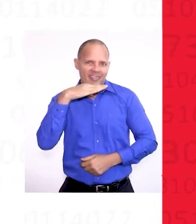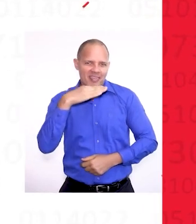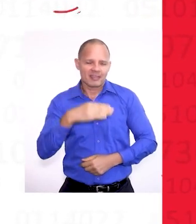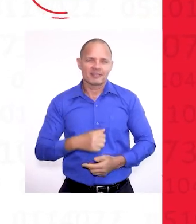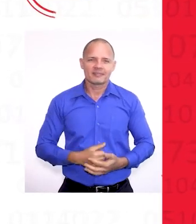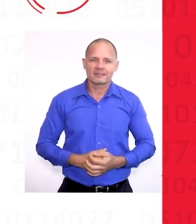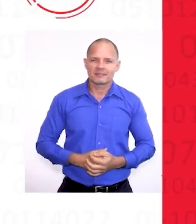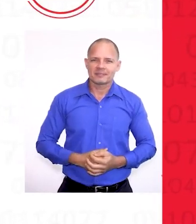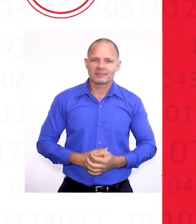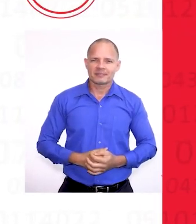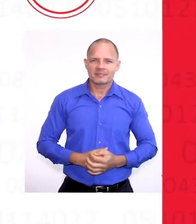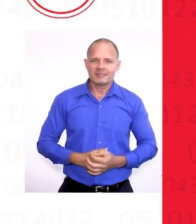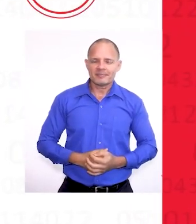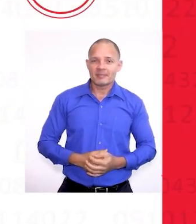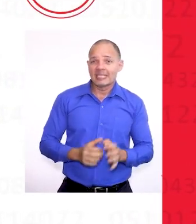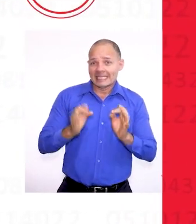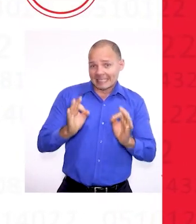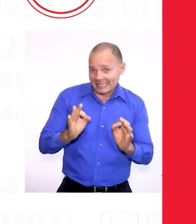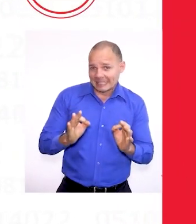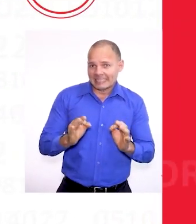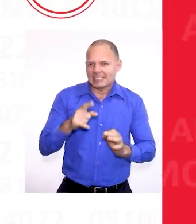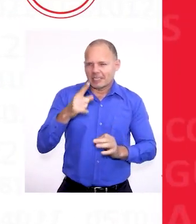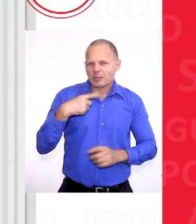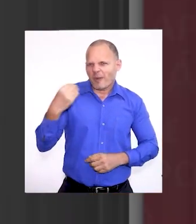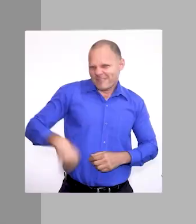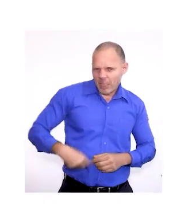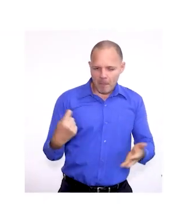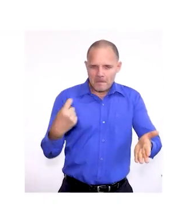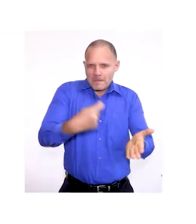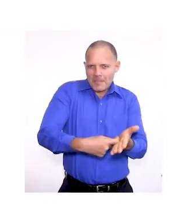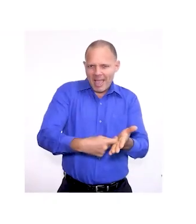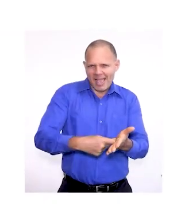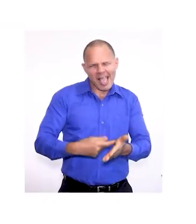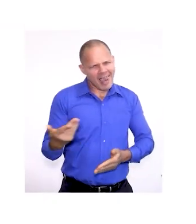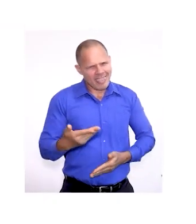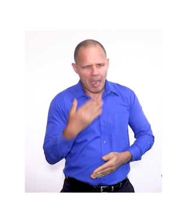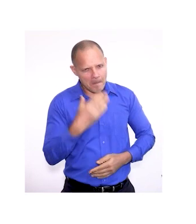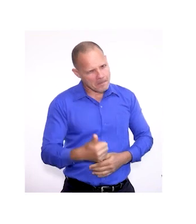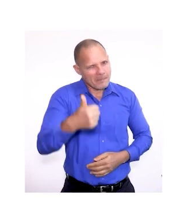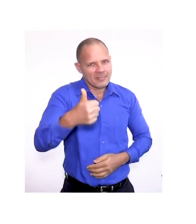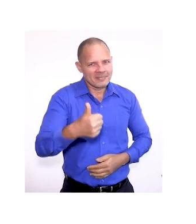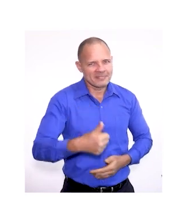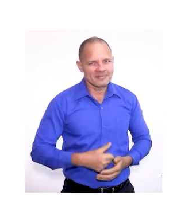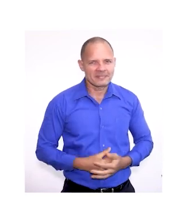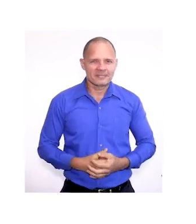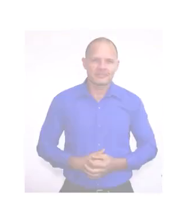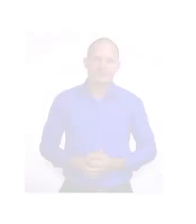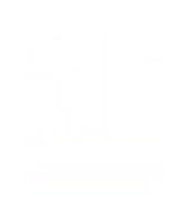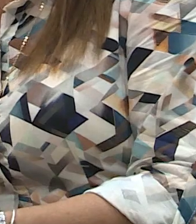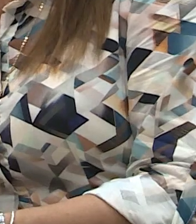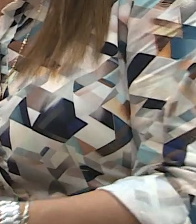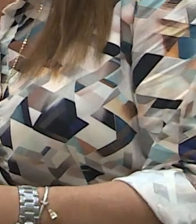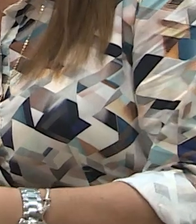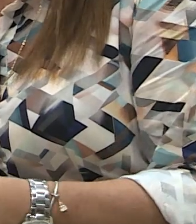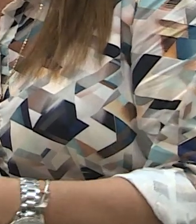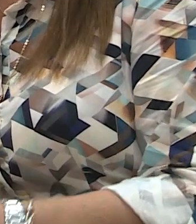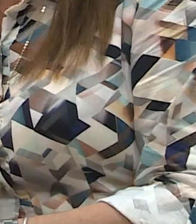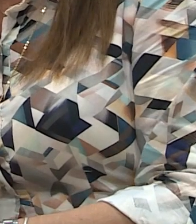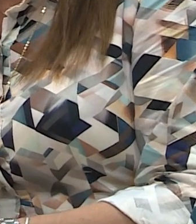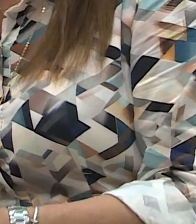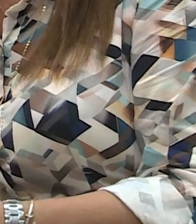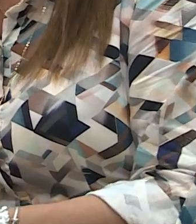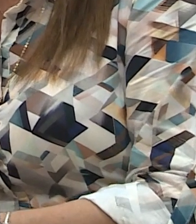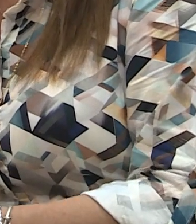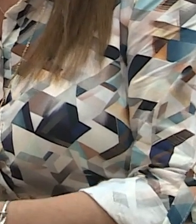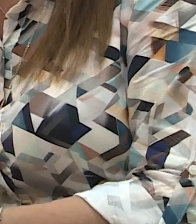transparentar los ingresos del contribuyente en ese ejercicio fiscal y a mantener la responsabilidad ciudadana esos tributos que tú